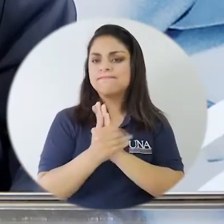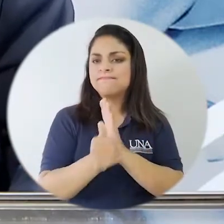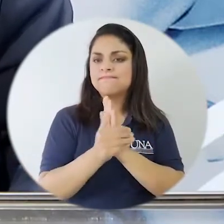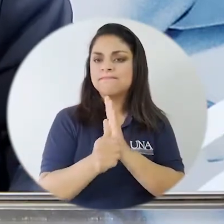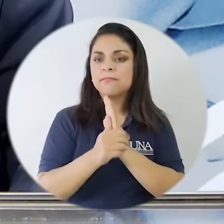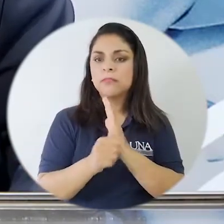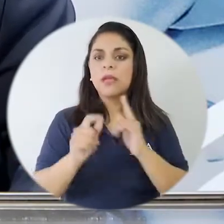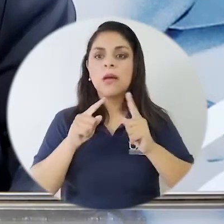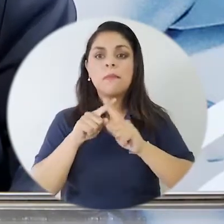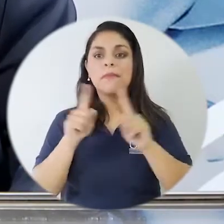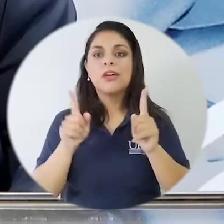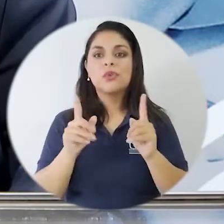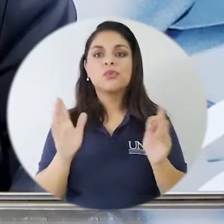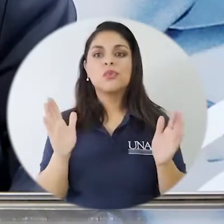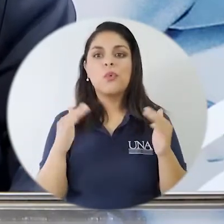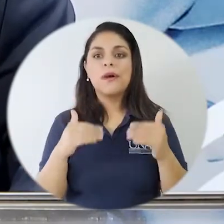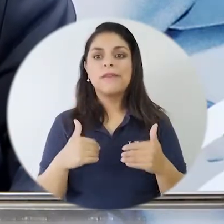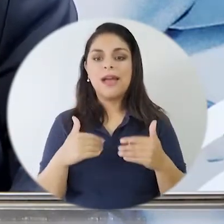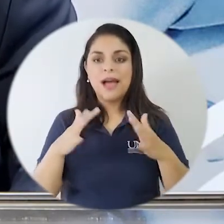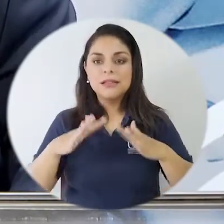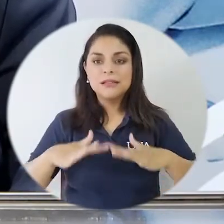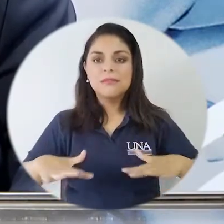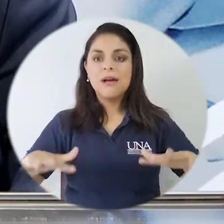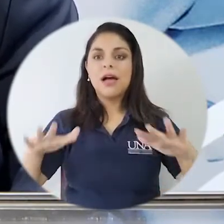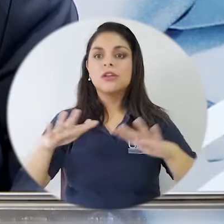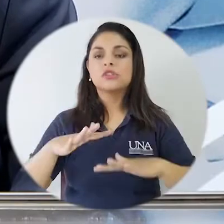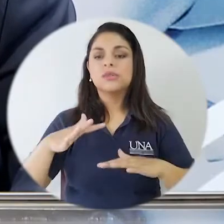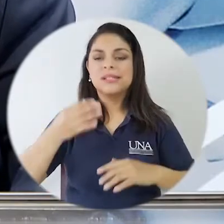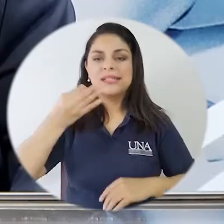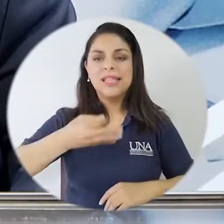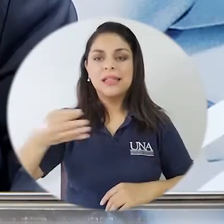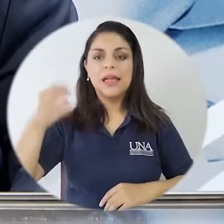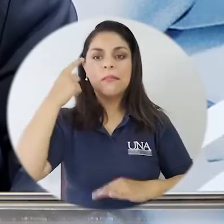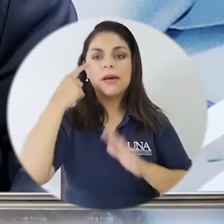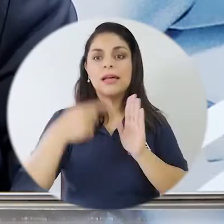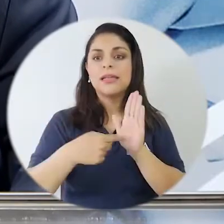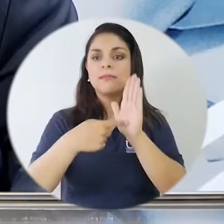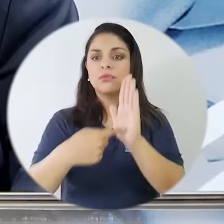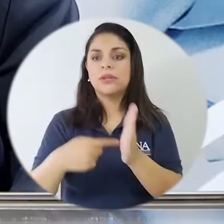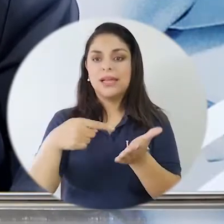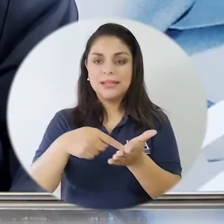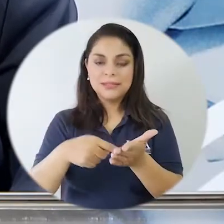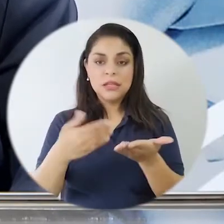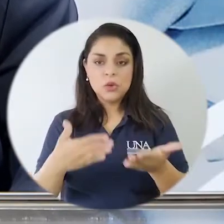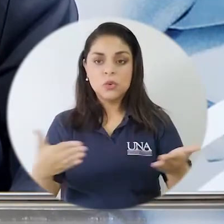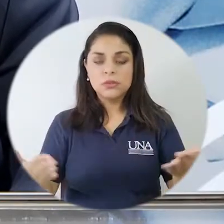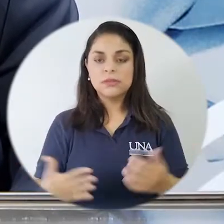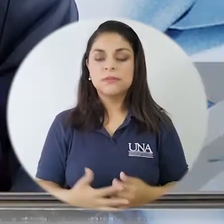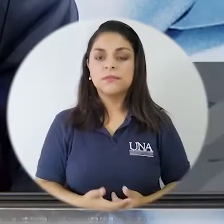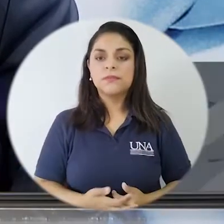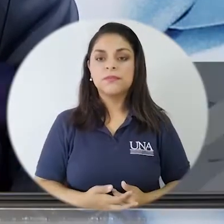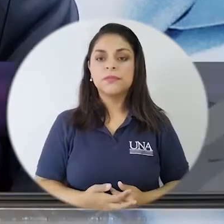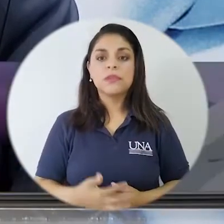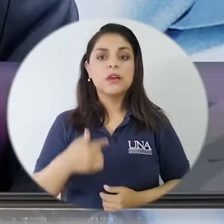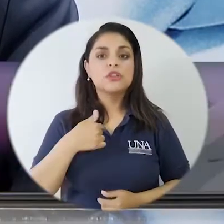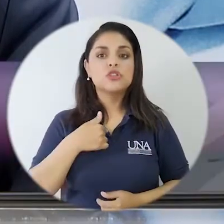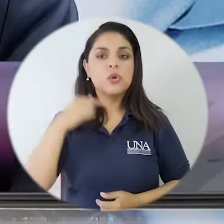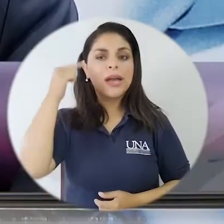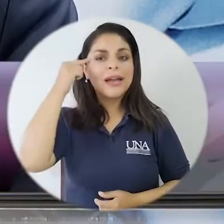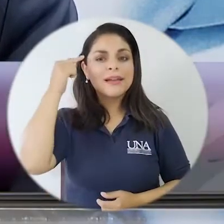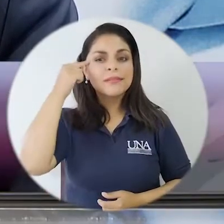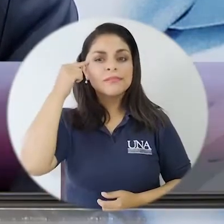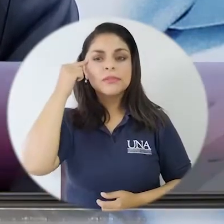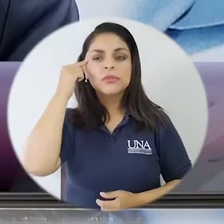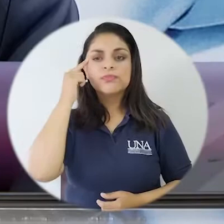habían tenido un espacio dentro de la dinámica del día a día para demostrar estas cosas. Me parece que eso